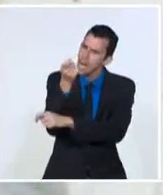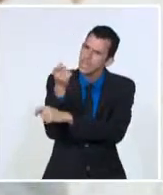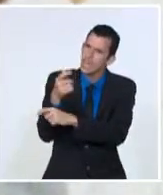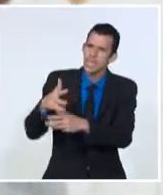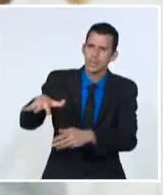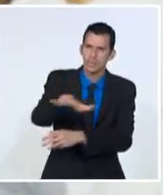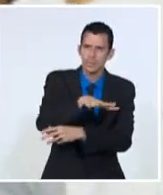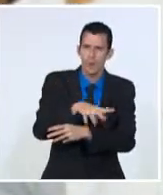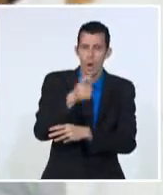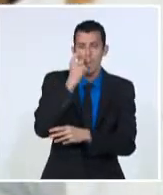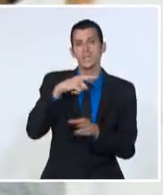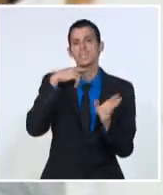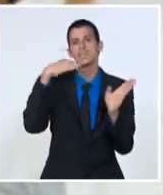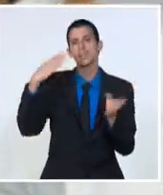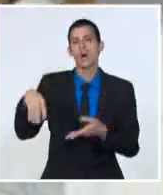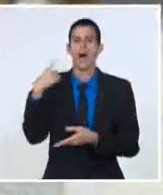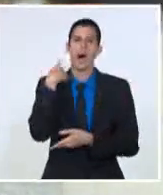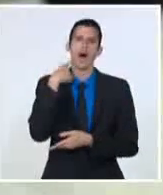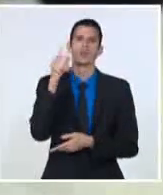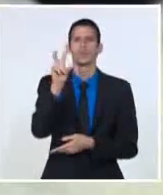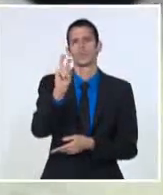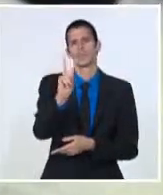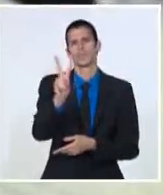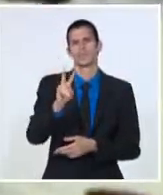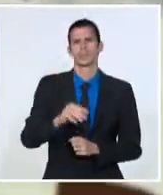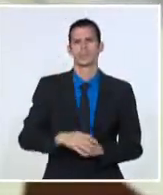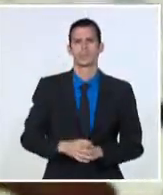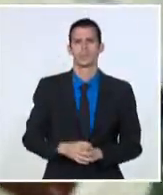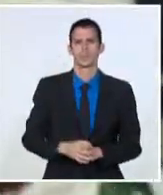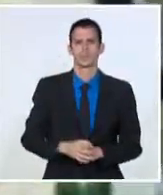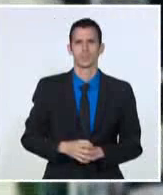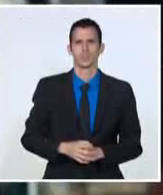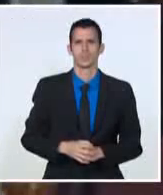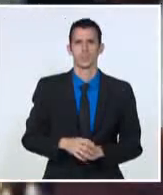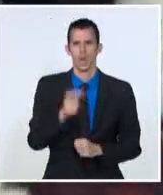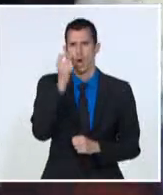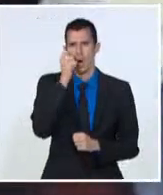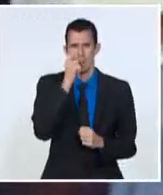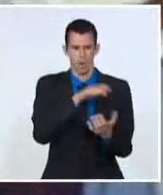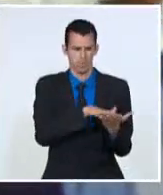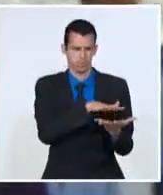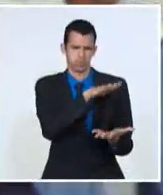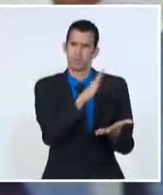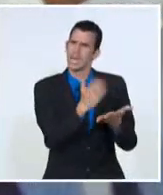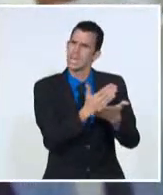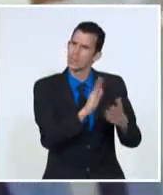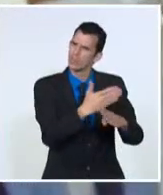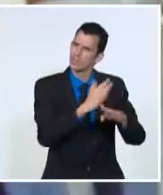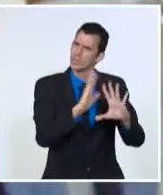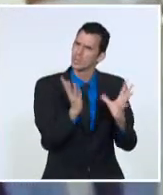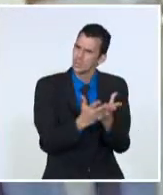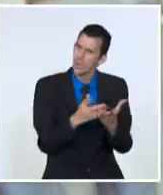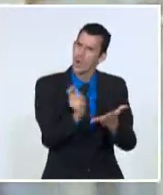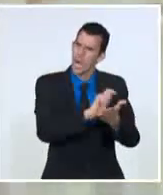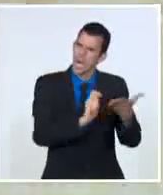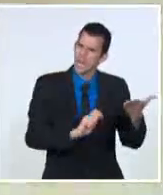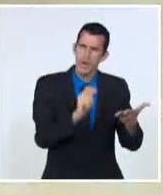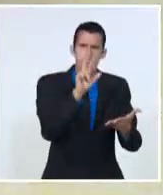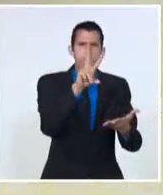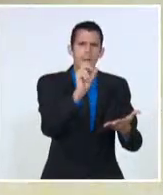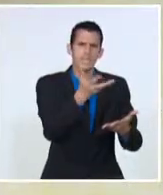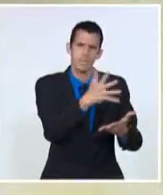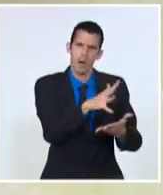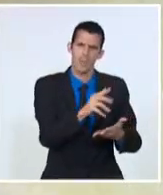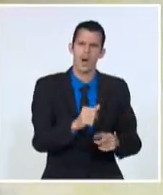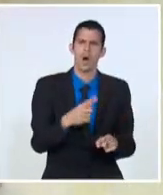en 2022 legando una extensa obra que agrupa una veintena de títulos folletos y publicaciones así como de